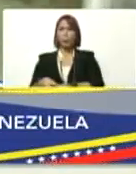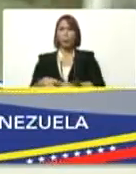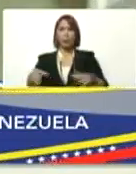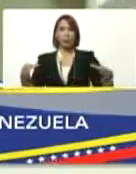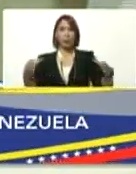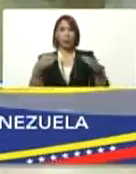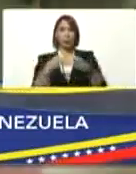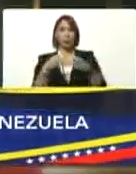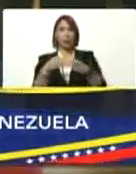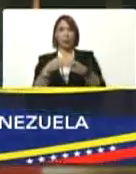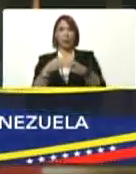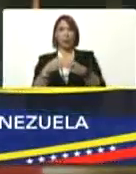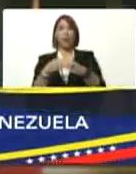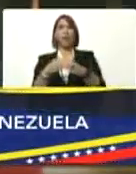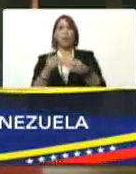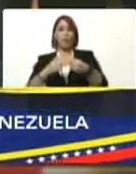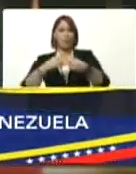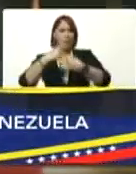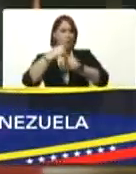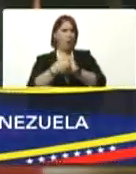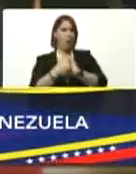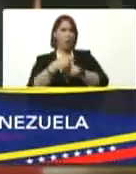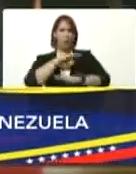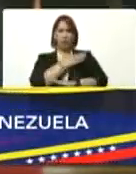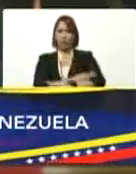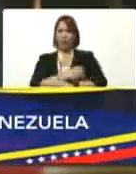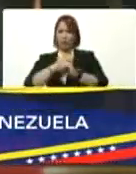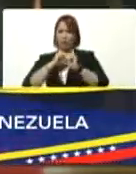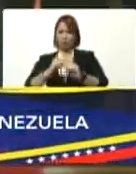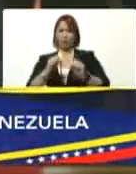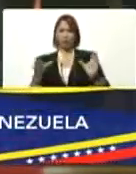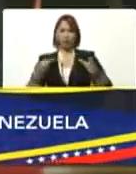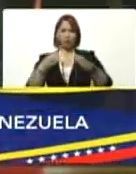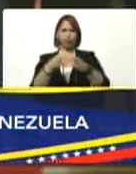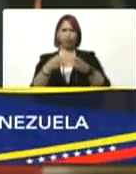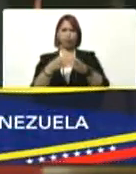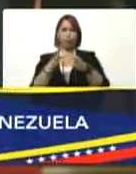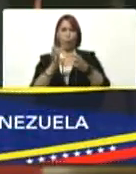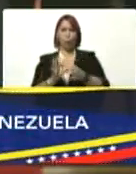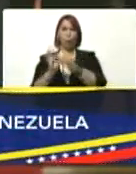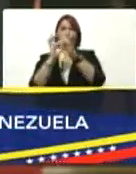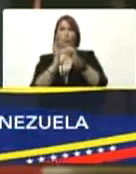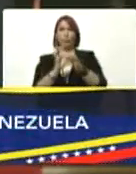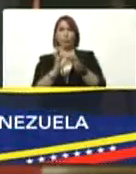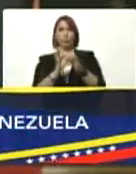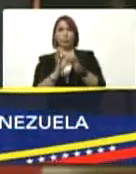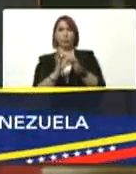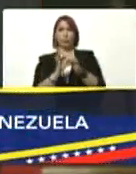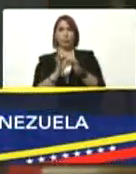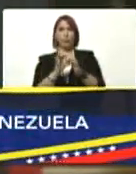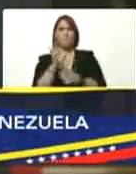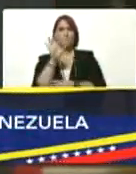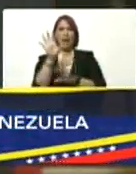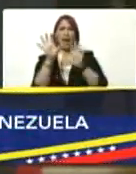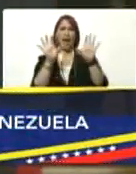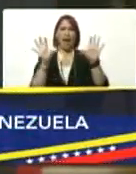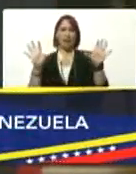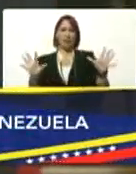de fuerza en una nación de repúblicas. La unión de repúblicas,